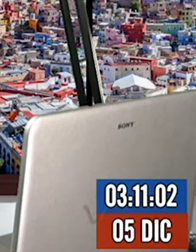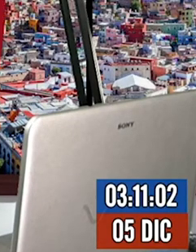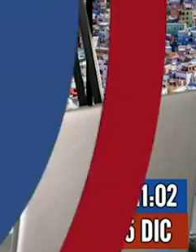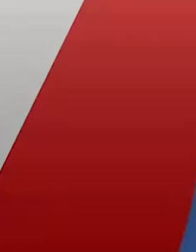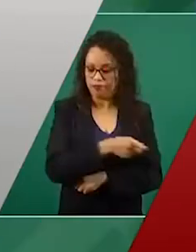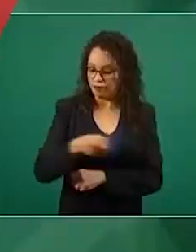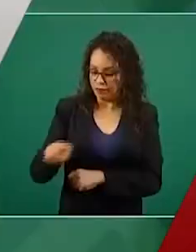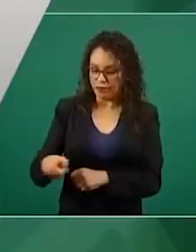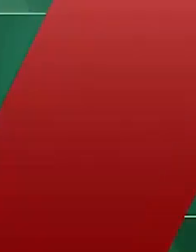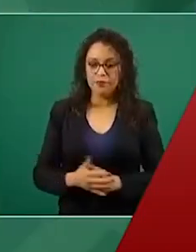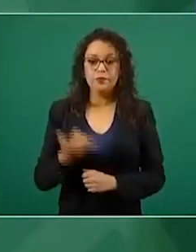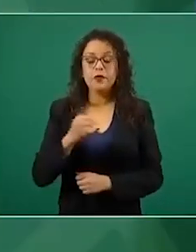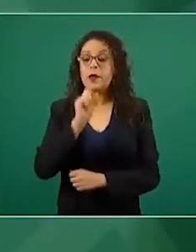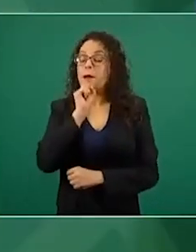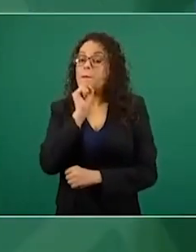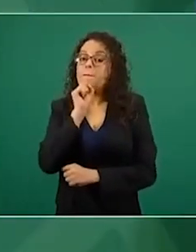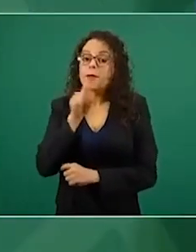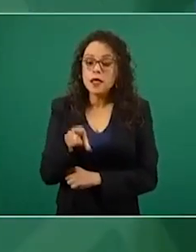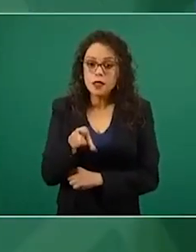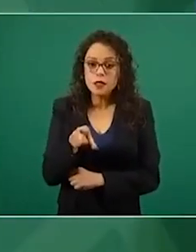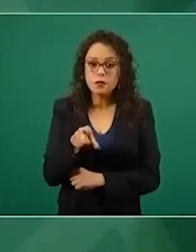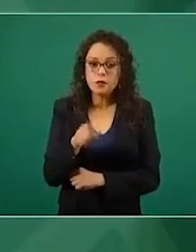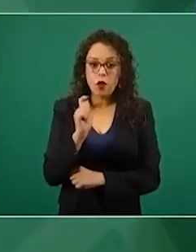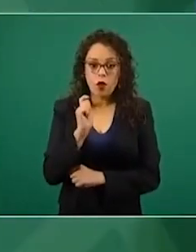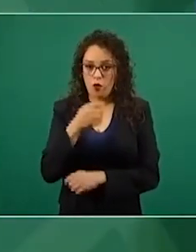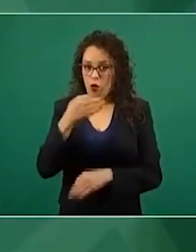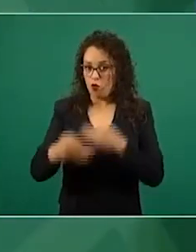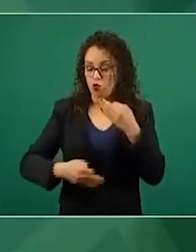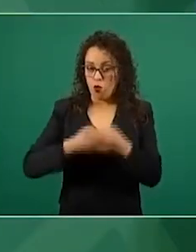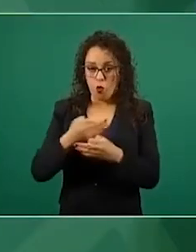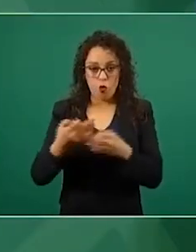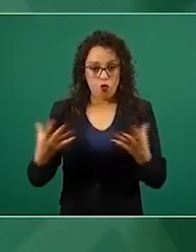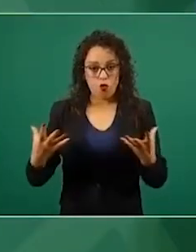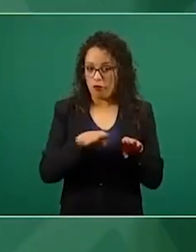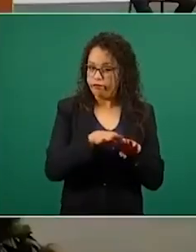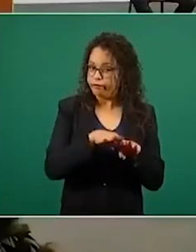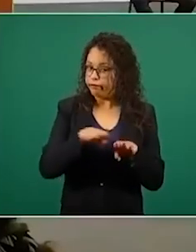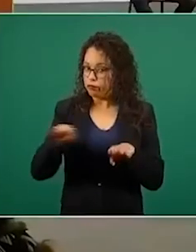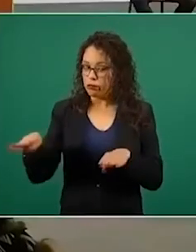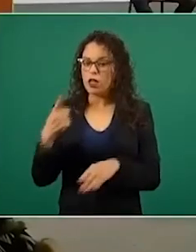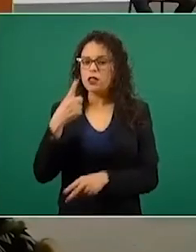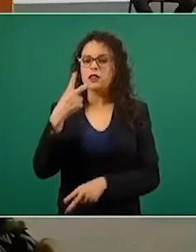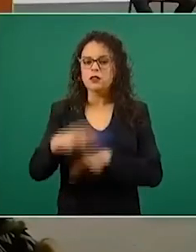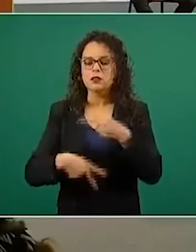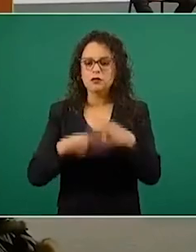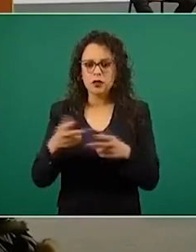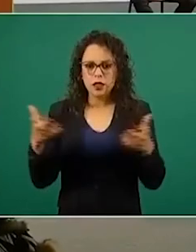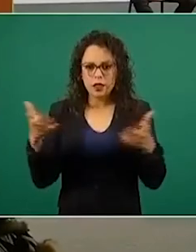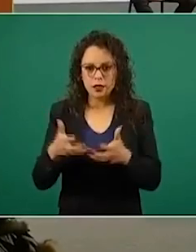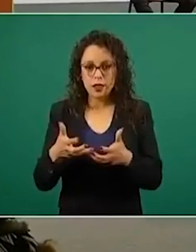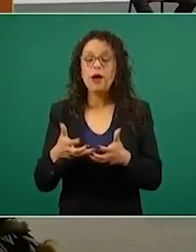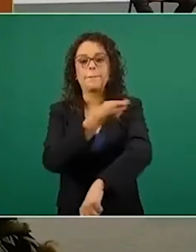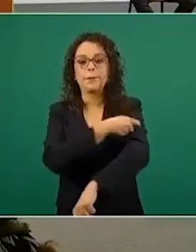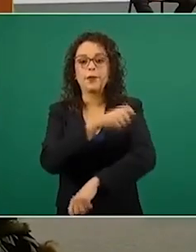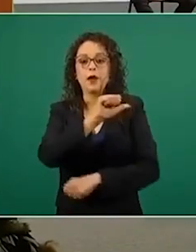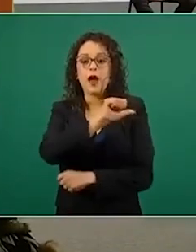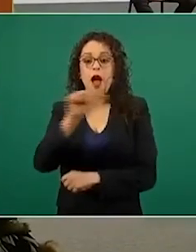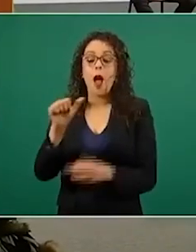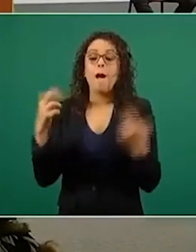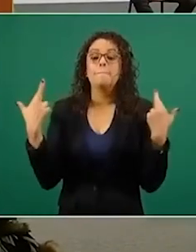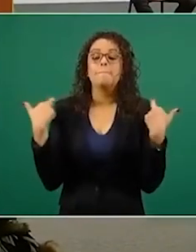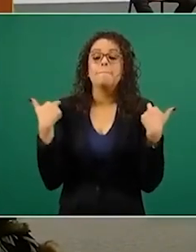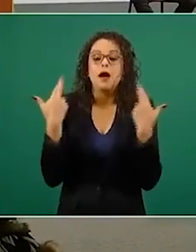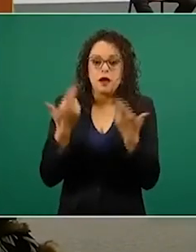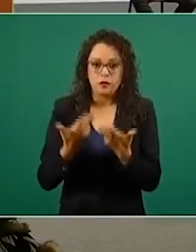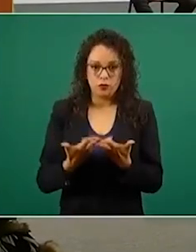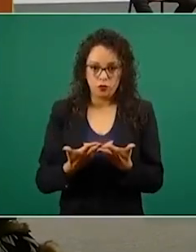Y al mismo tiempo, de manera horizontal, vamos a vacunar a maestros. En la medida